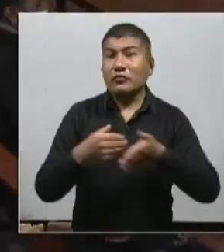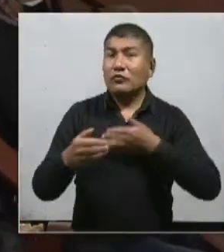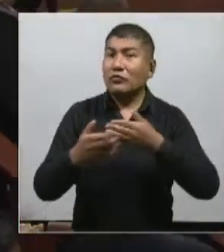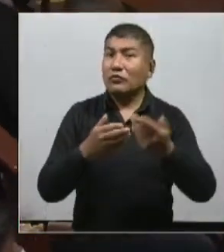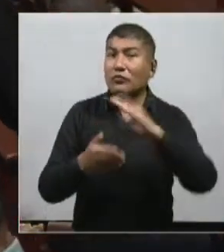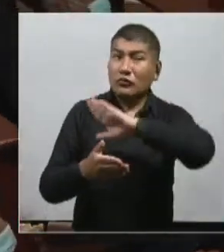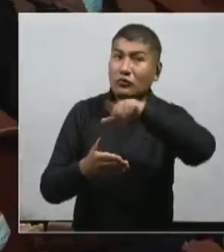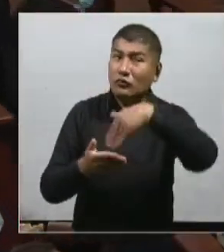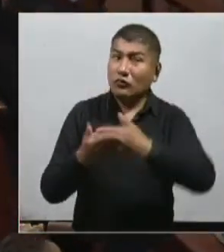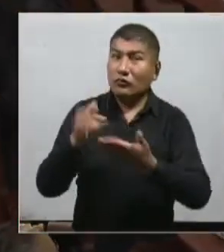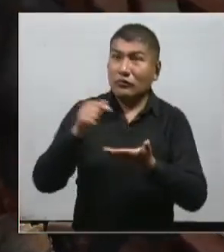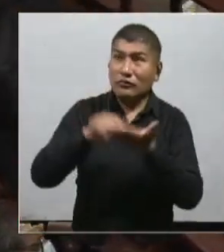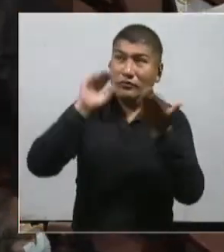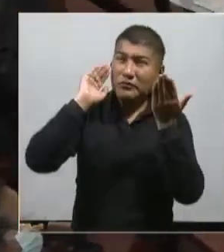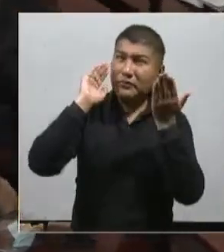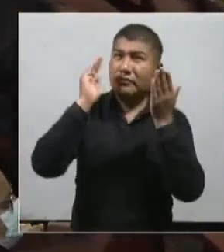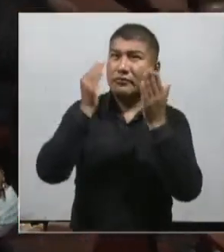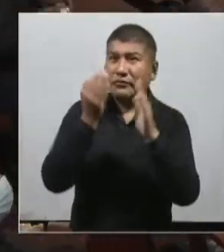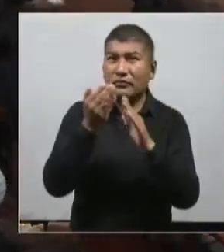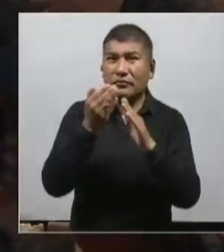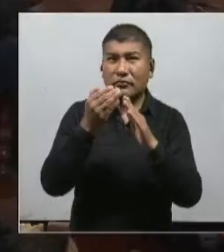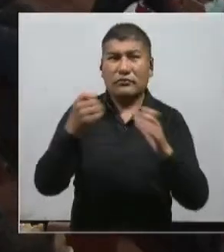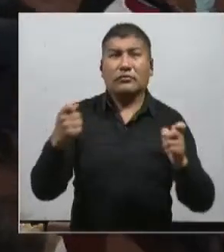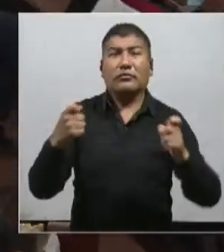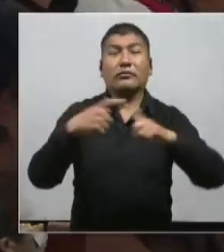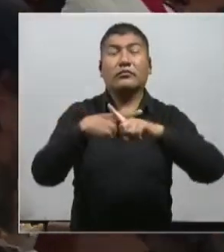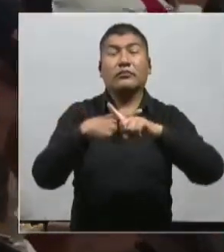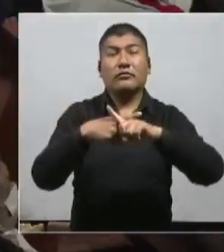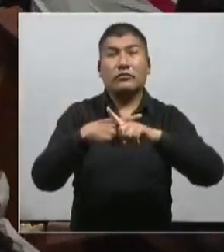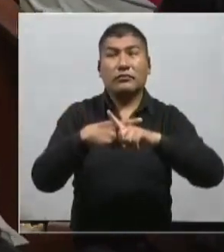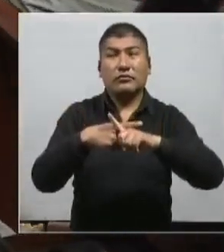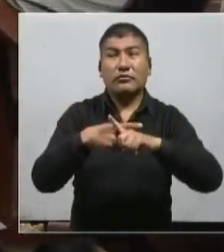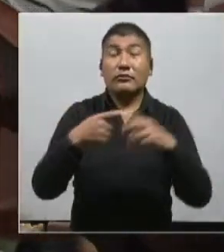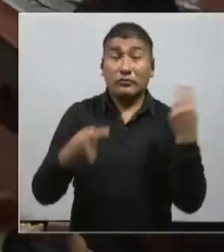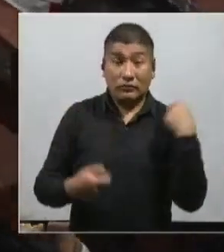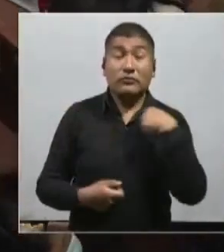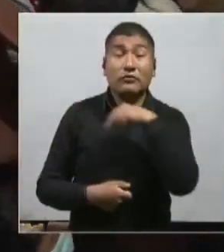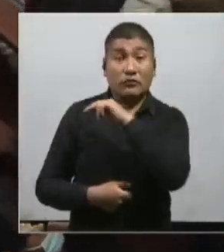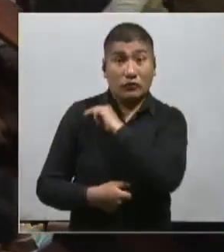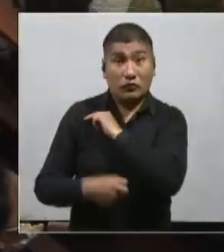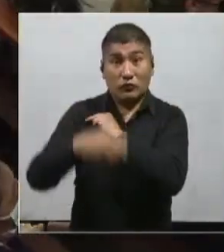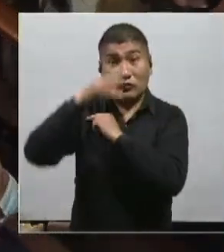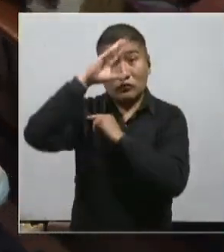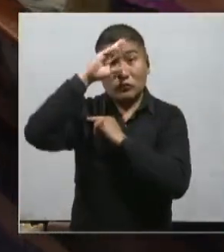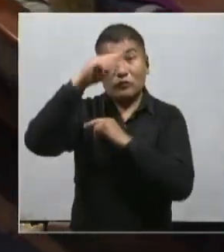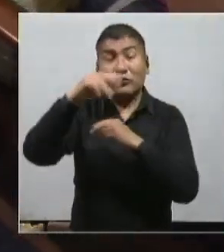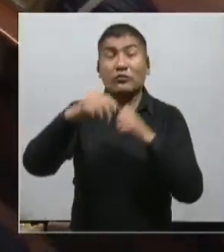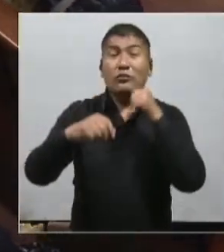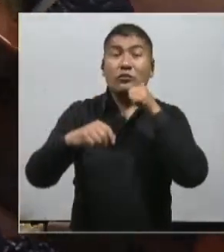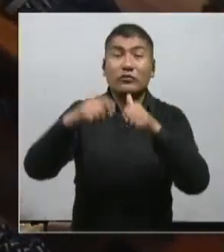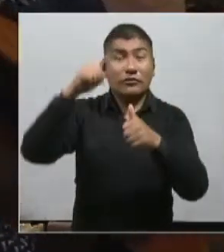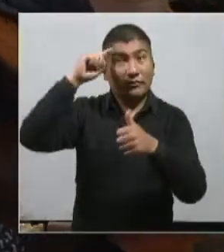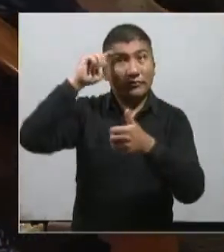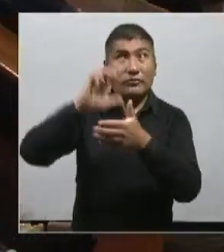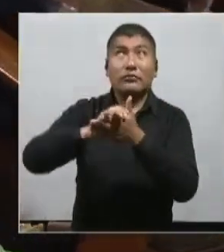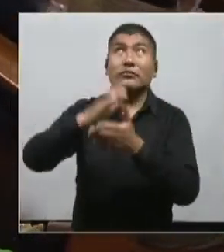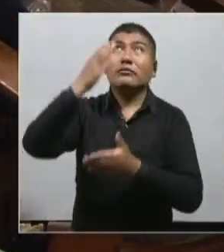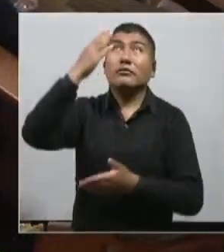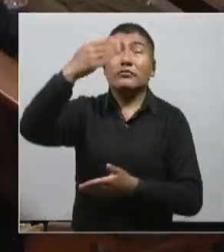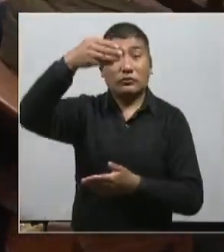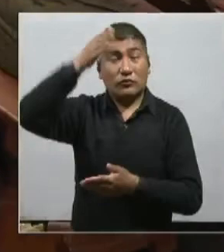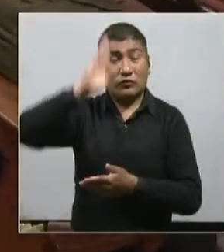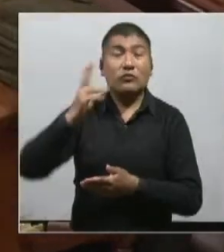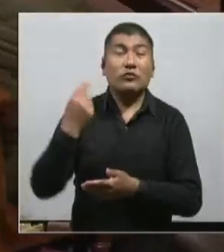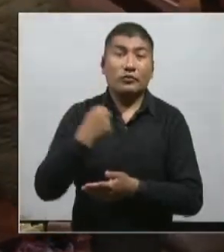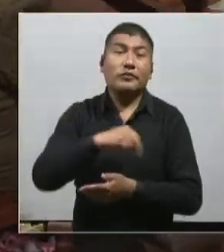A pesar de todo aquello que pareciera ser adverso. A nosotros, hombres y mujeres creyentes en Dios,